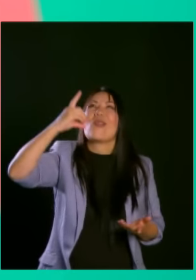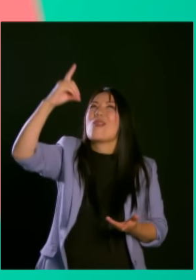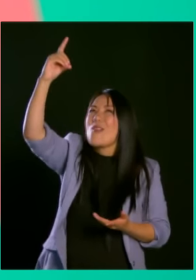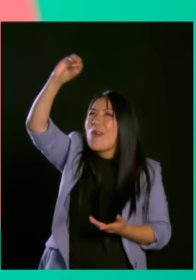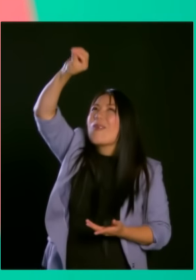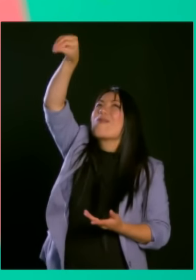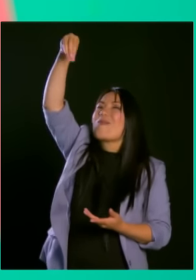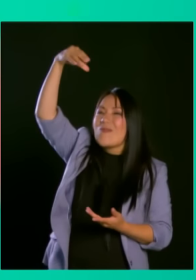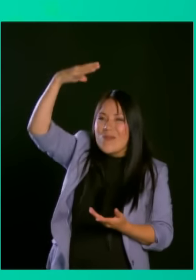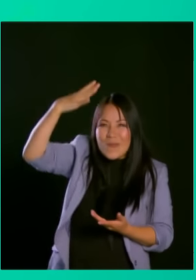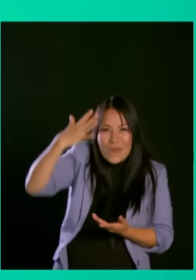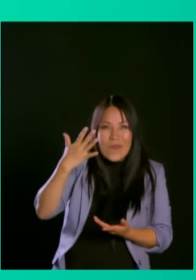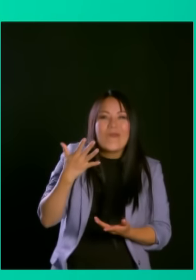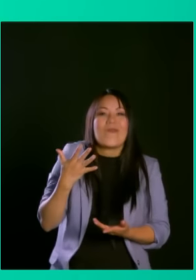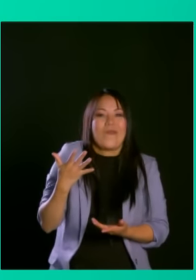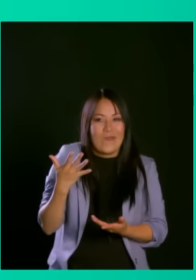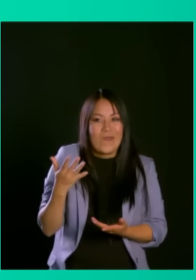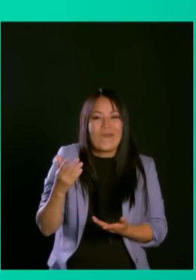personalmente.